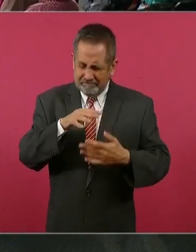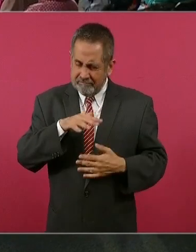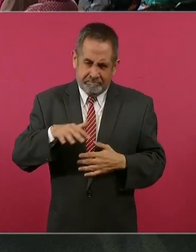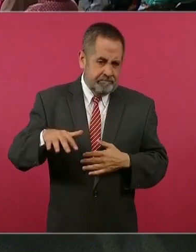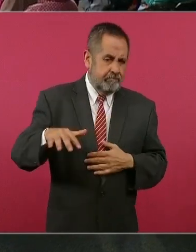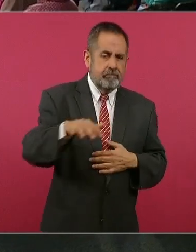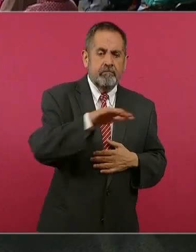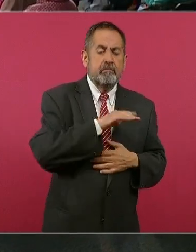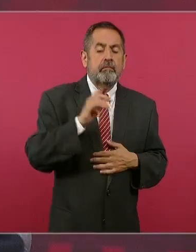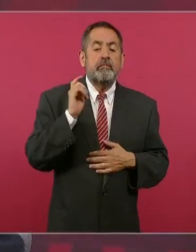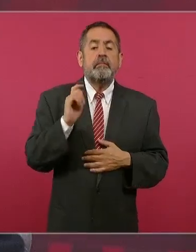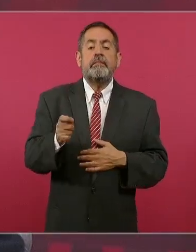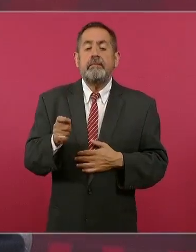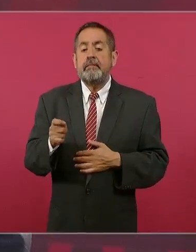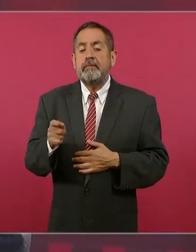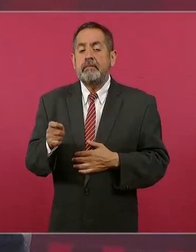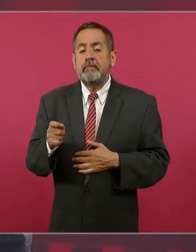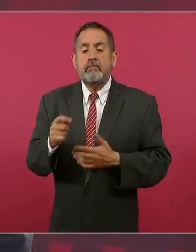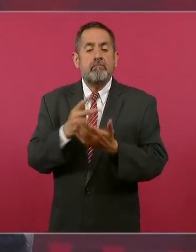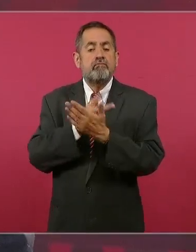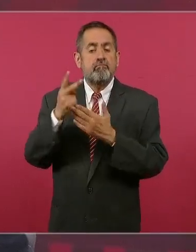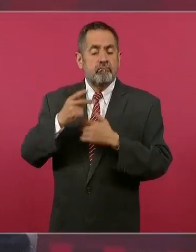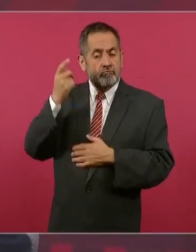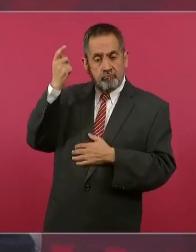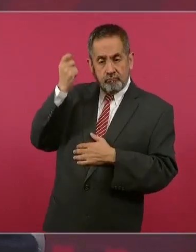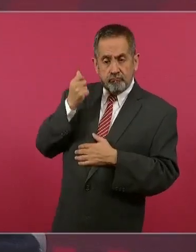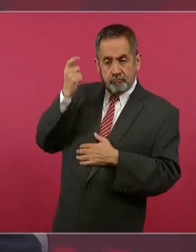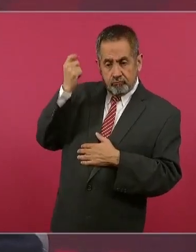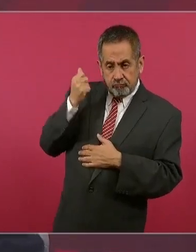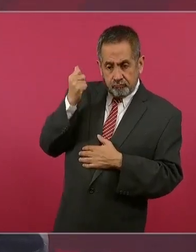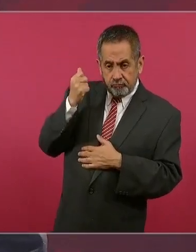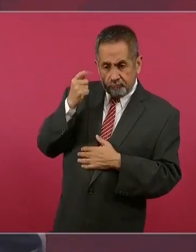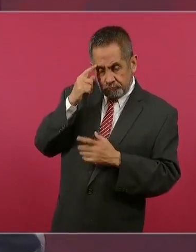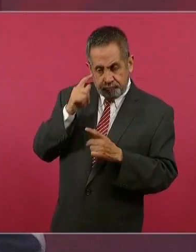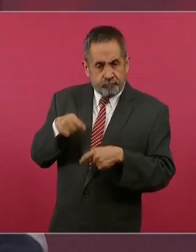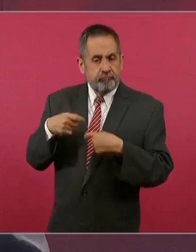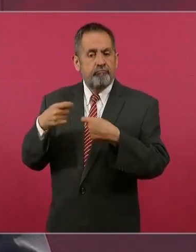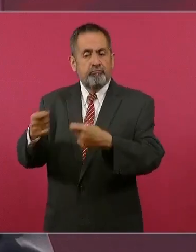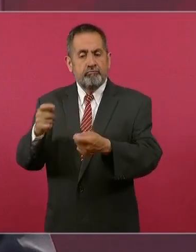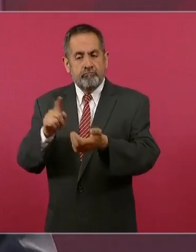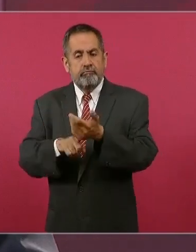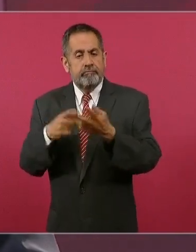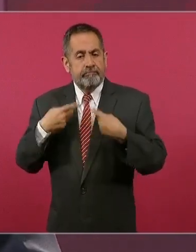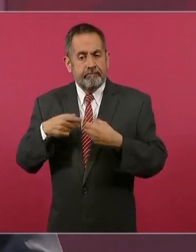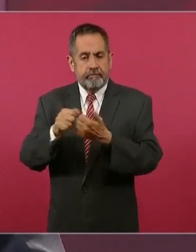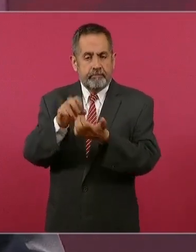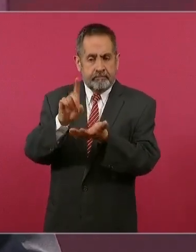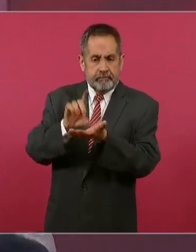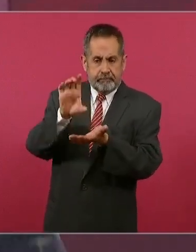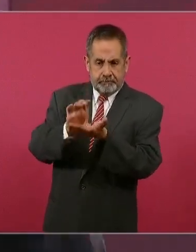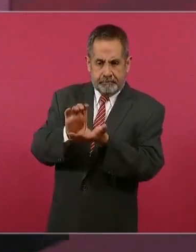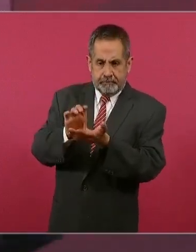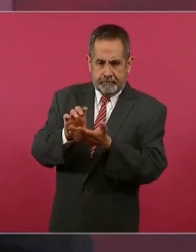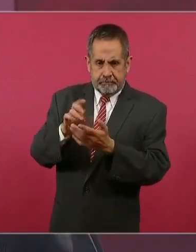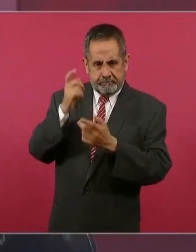el programa de la pensión para discapacitados.